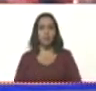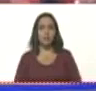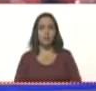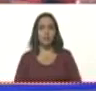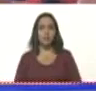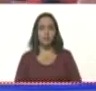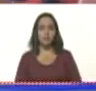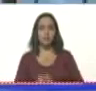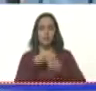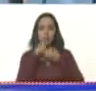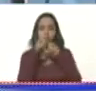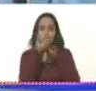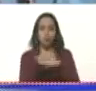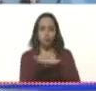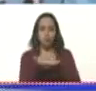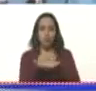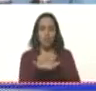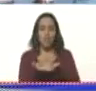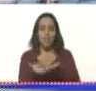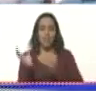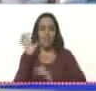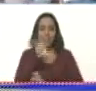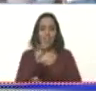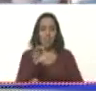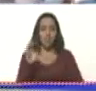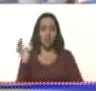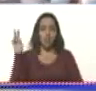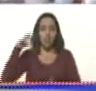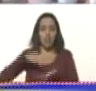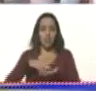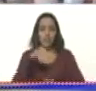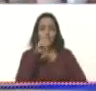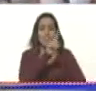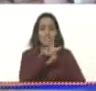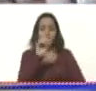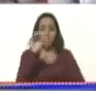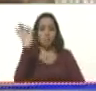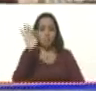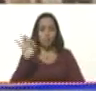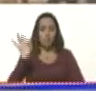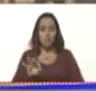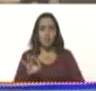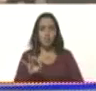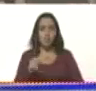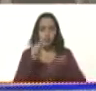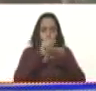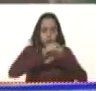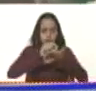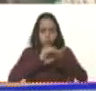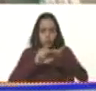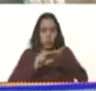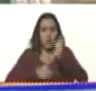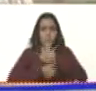declaramos el Estado Aragua 100% cartografiado. Más de